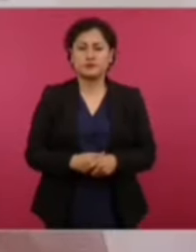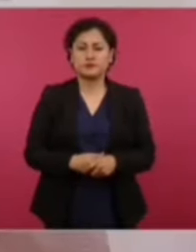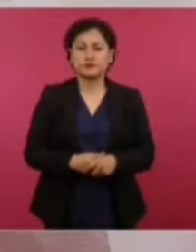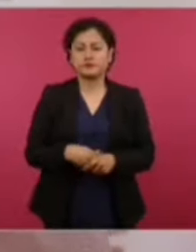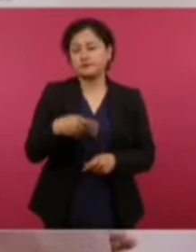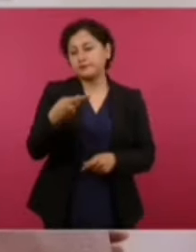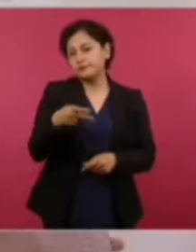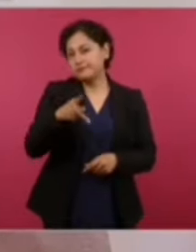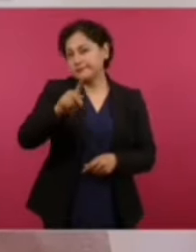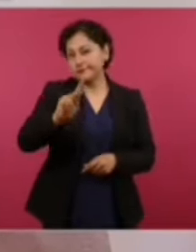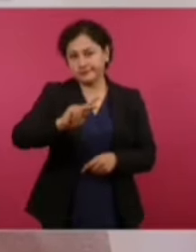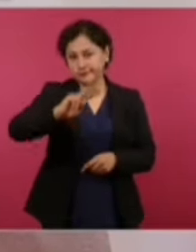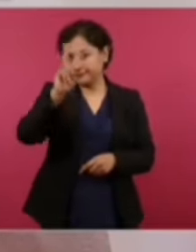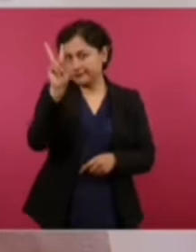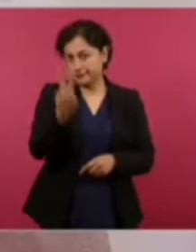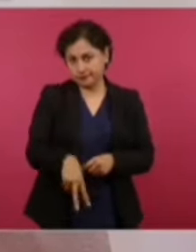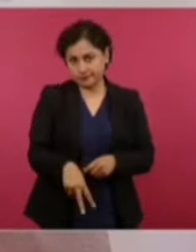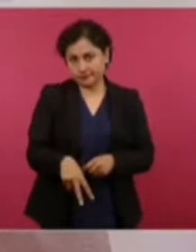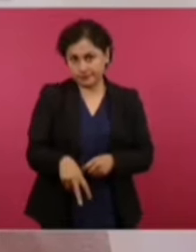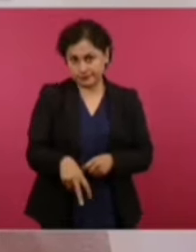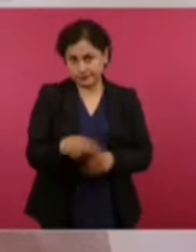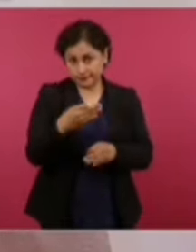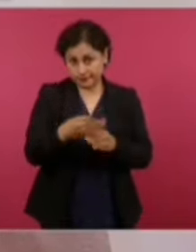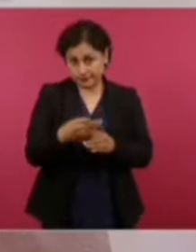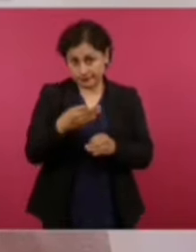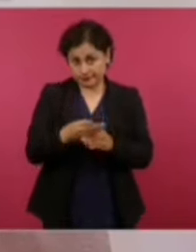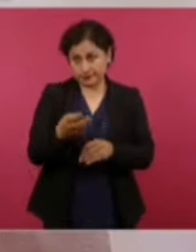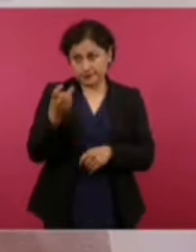es una calamidad.